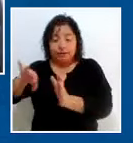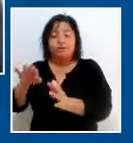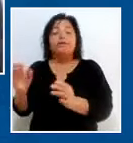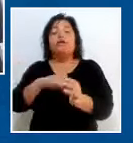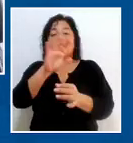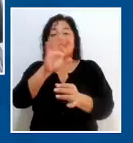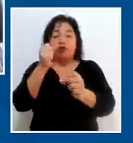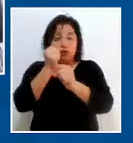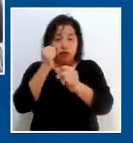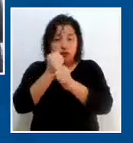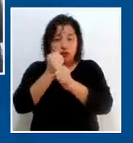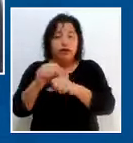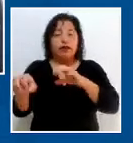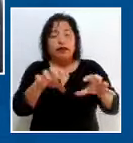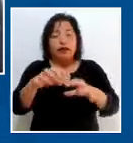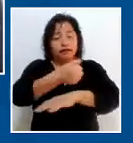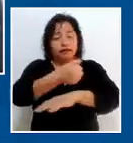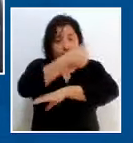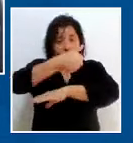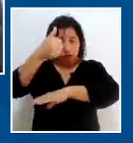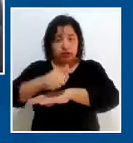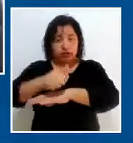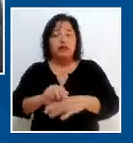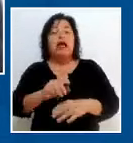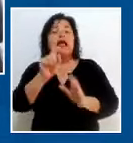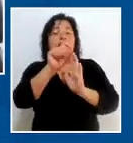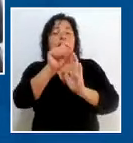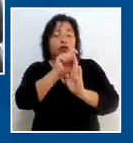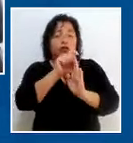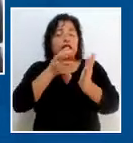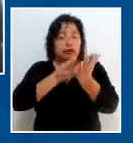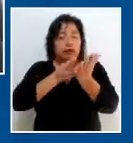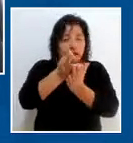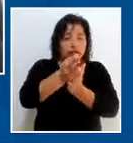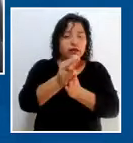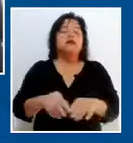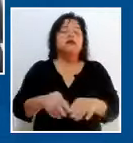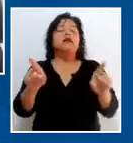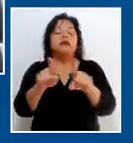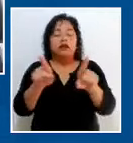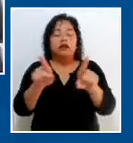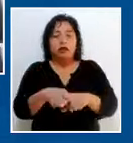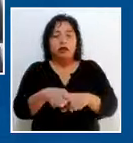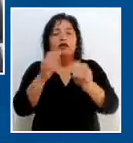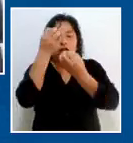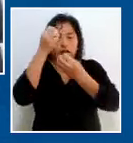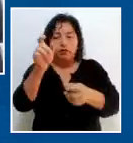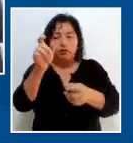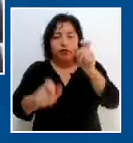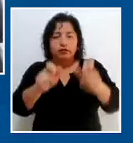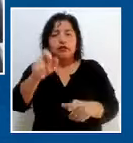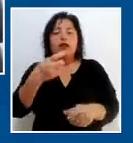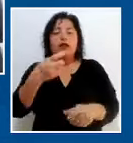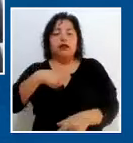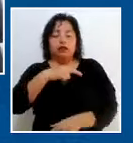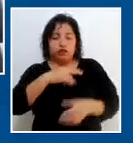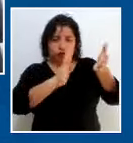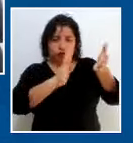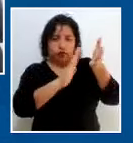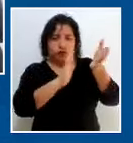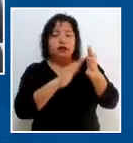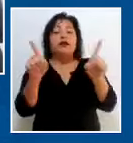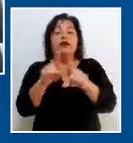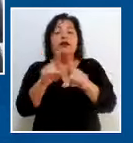realiza tanto la autoridad como el Tribunal de Transparencia, hay que también informarle a la ciudadanía que nosotros como Defensoría